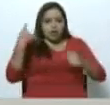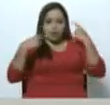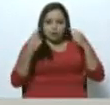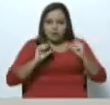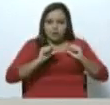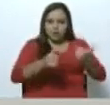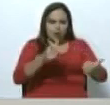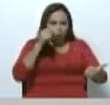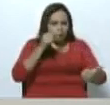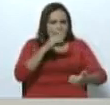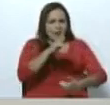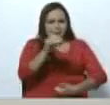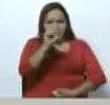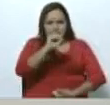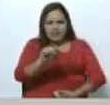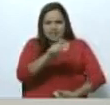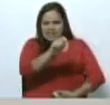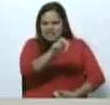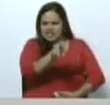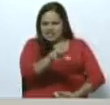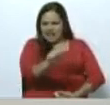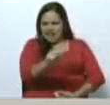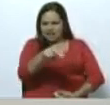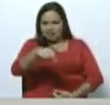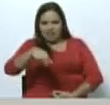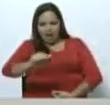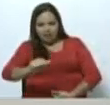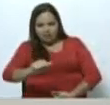acá, abiertamente.